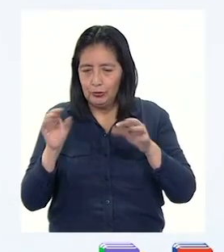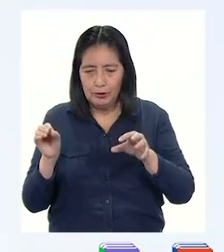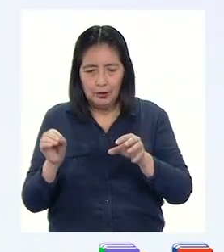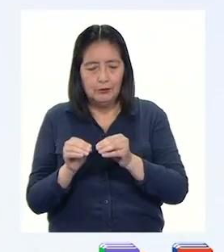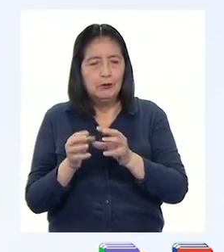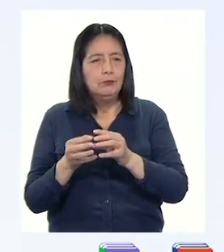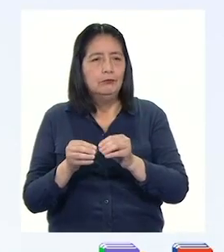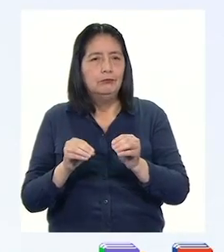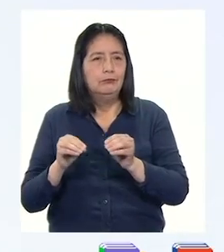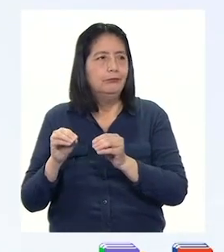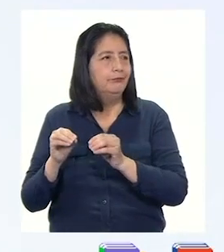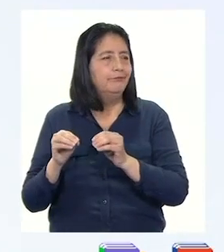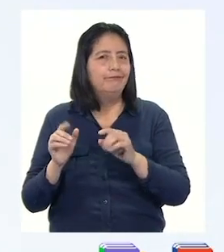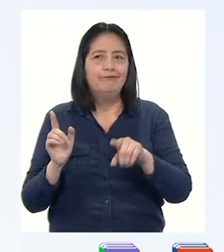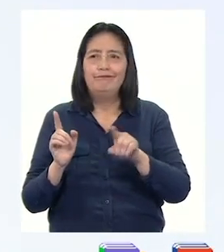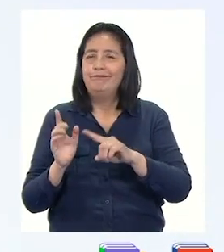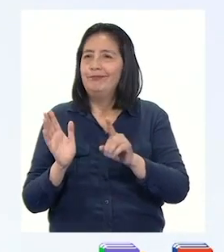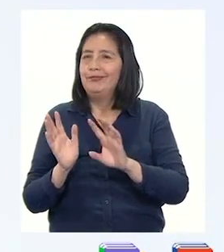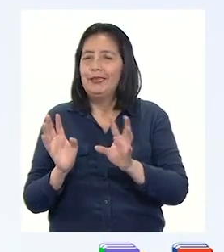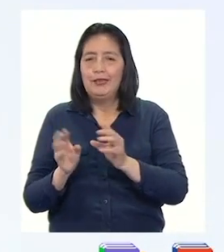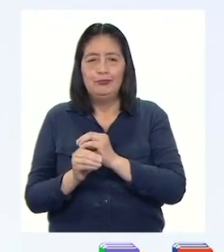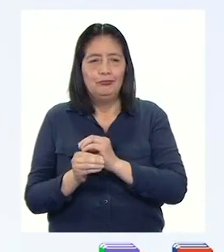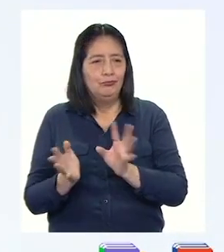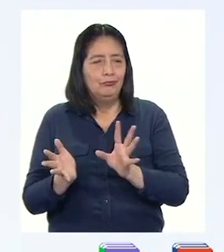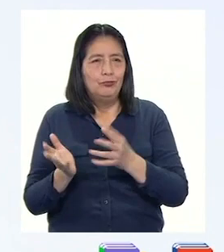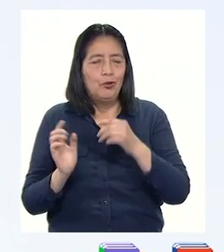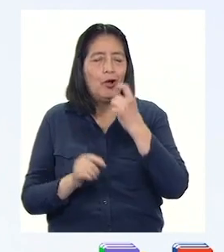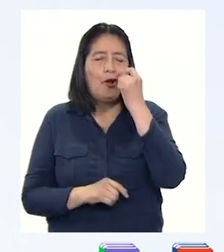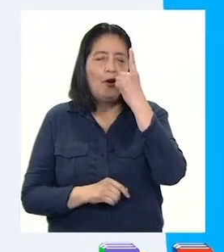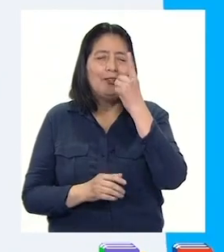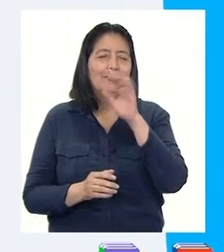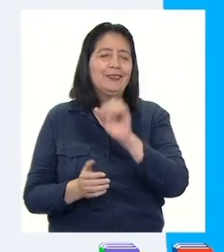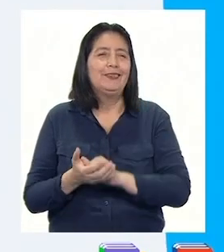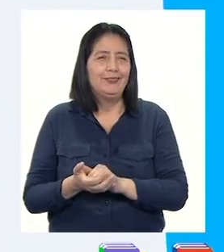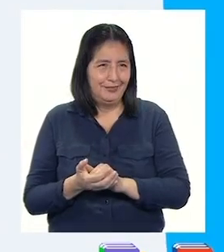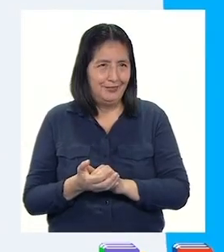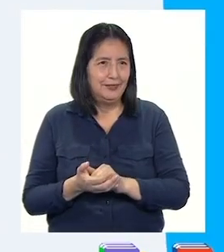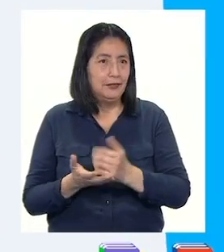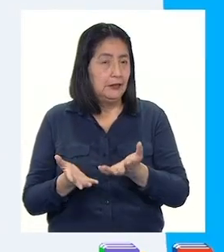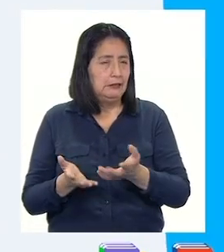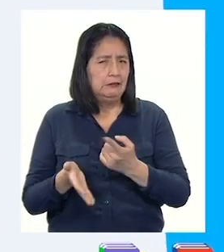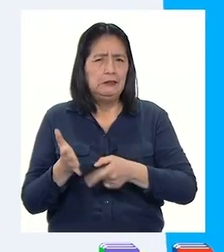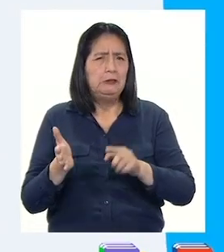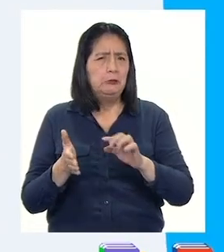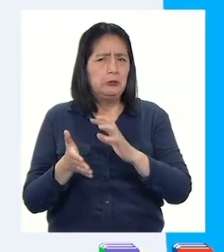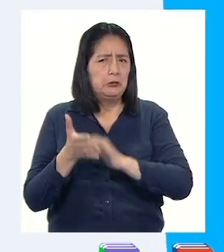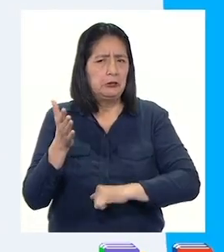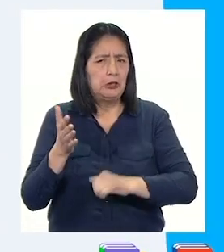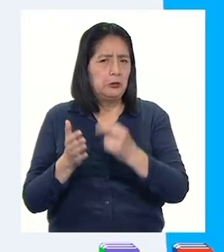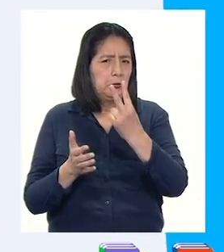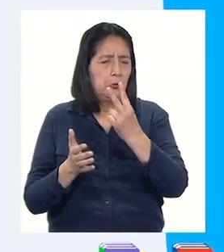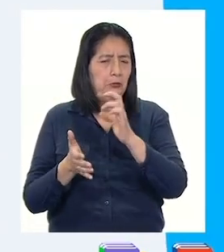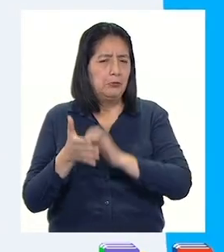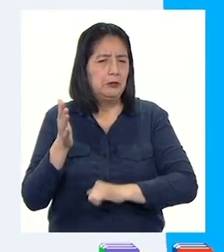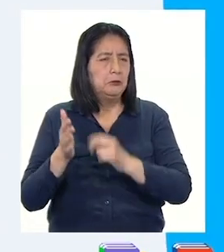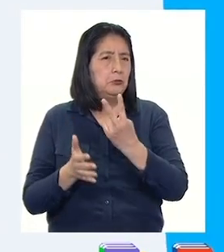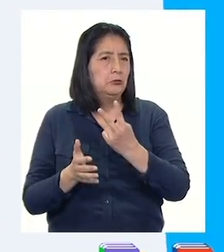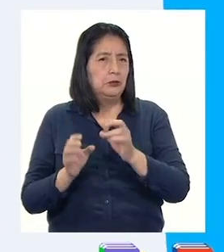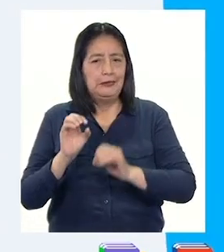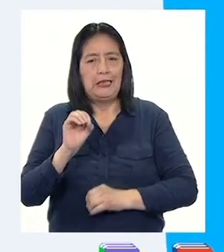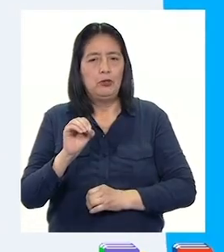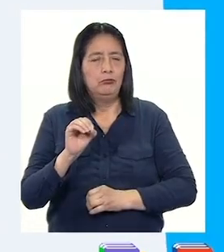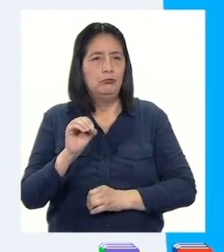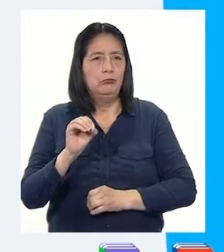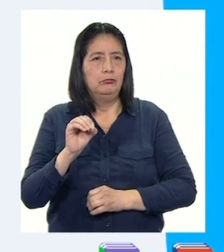anulan. ¡Exacto, Patricia! Lo has comprendido muy bien. Es como restar 2 menos 2 te da